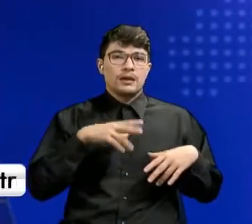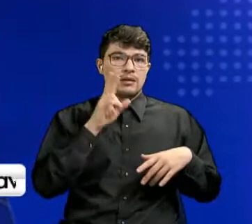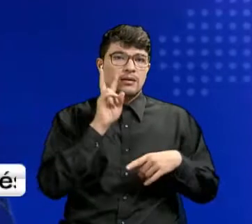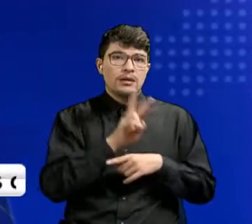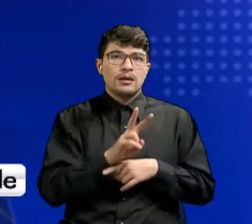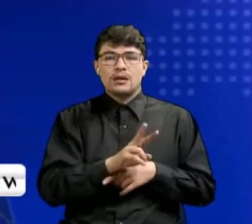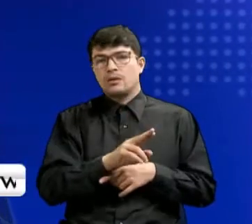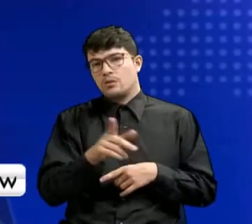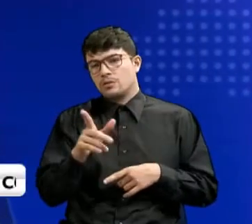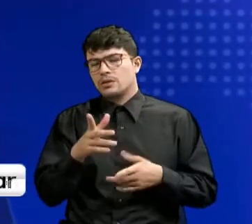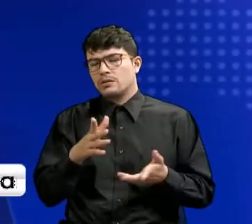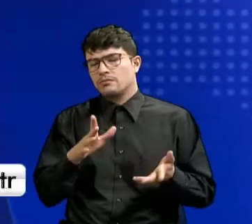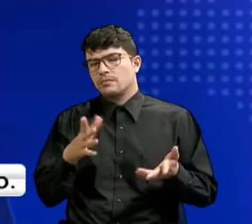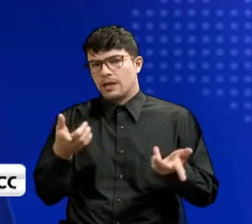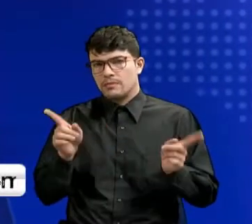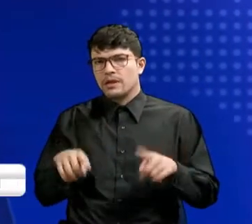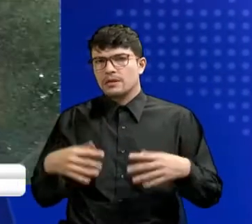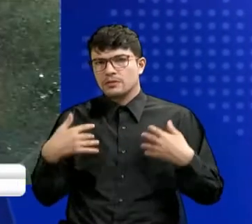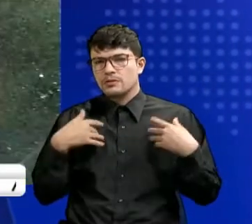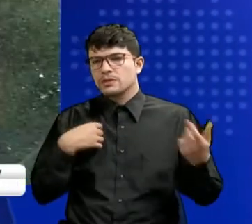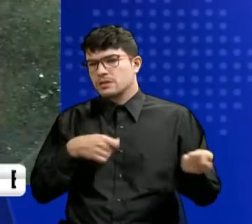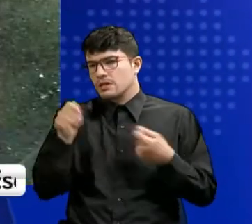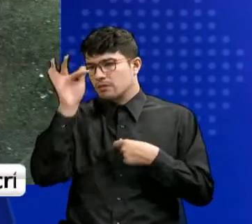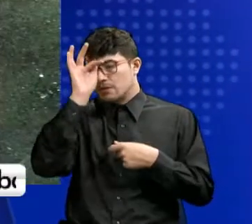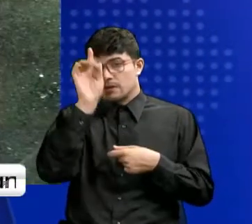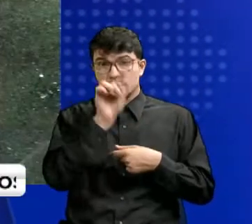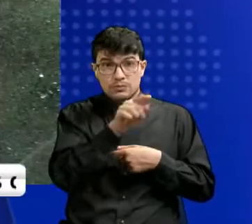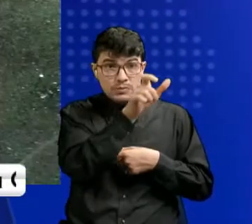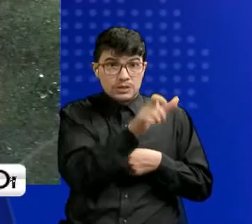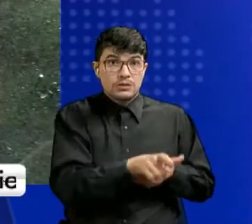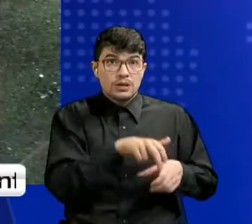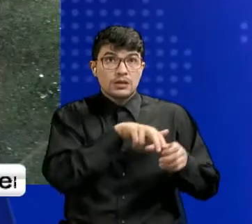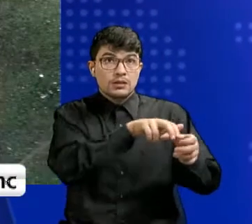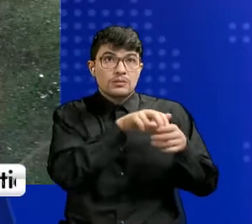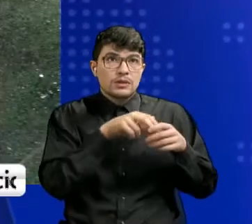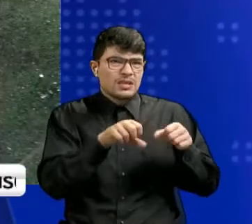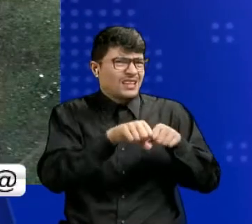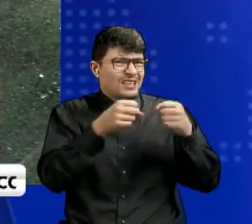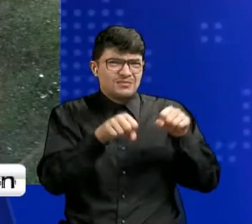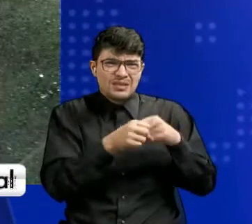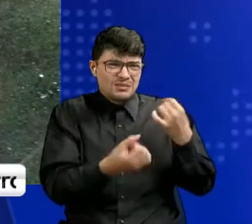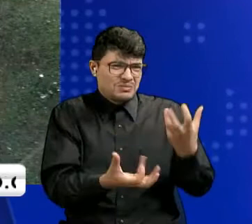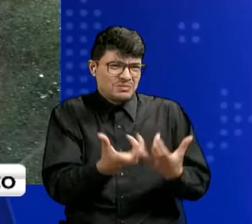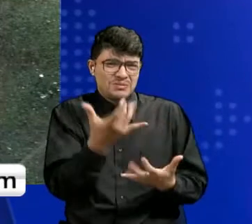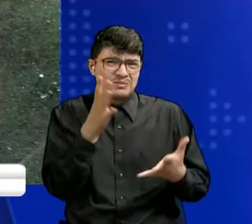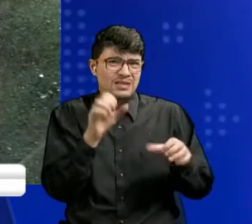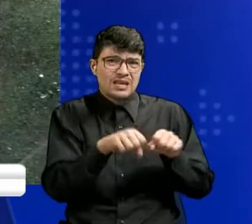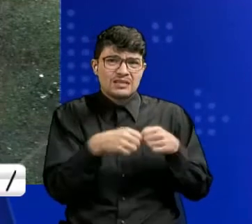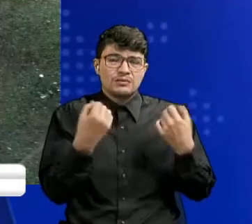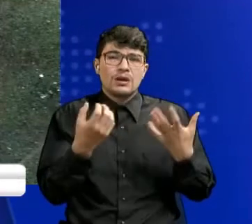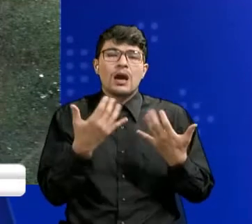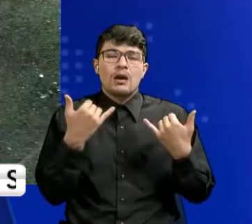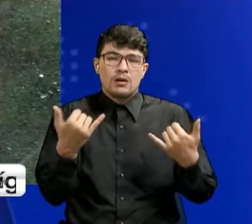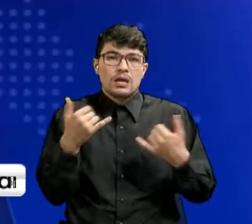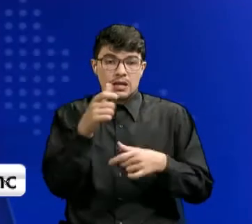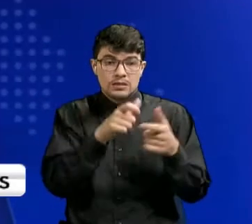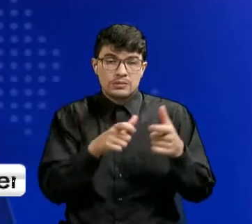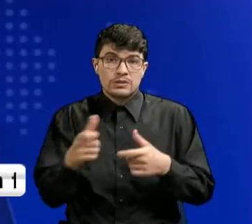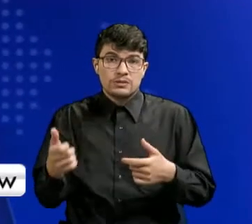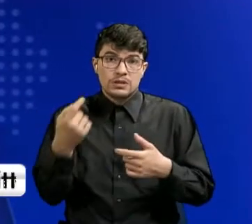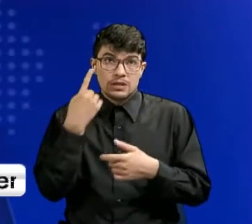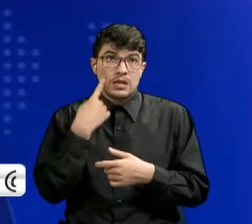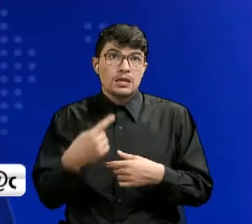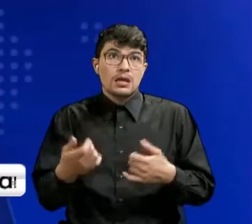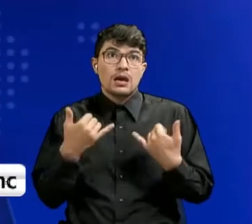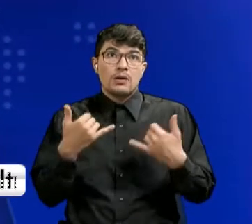y otro más resultó herido. El vehículo donde era transportado el dinero fue destruido completamente. Las autoridades a esa hora del día